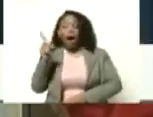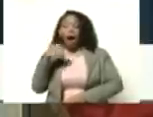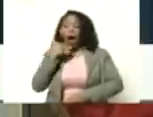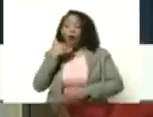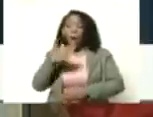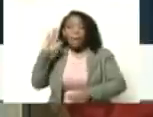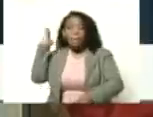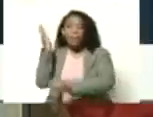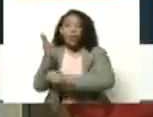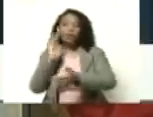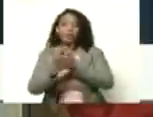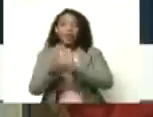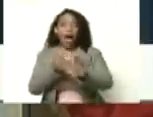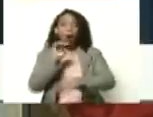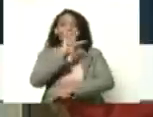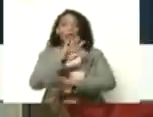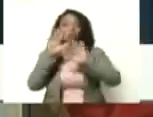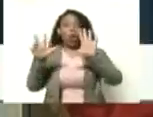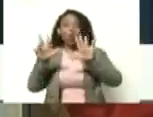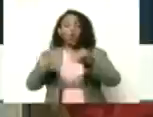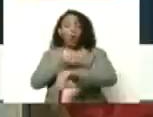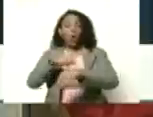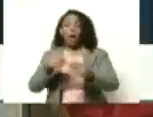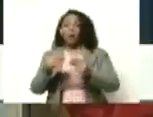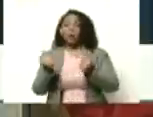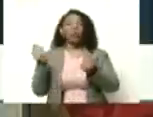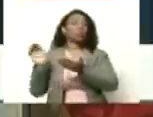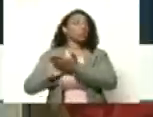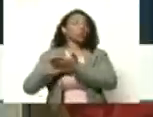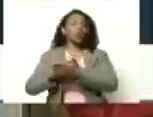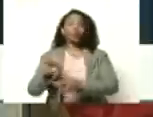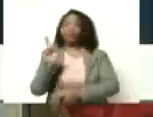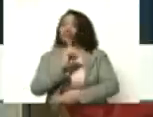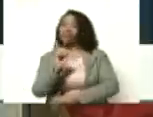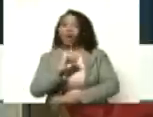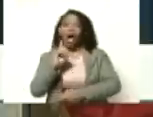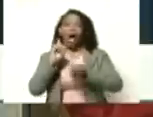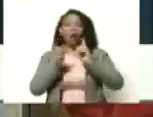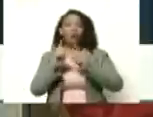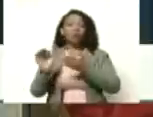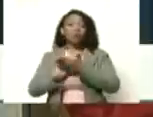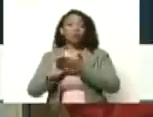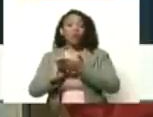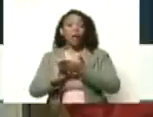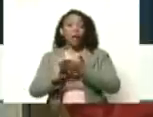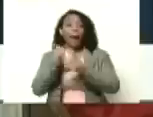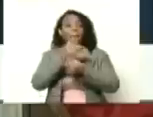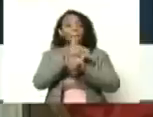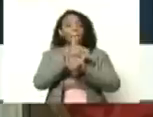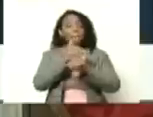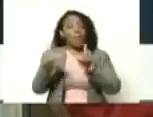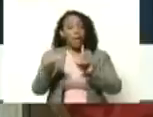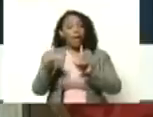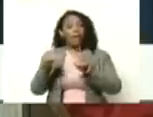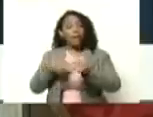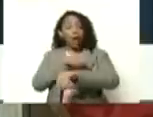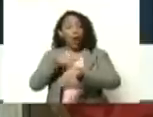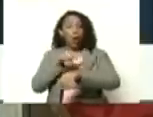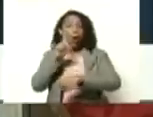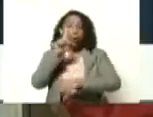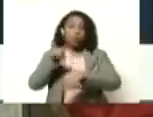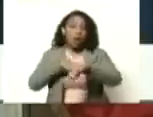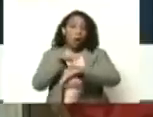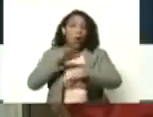ya en 48 horas este pudiera resolverse hay casos que se resuelven incluso en media hora en una hora porque la